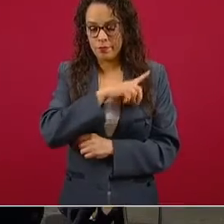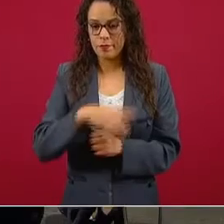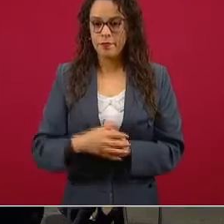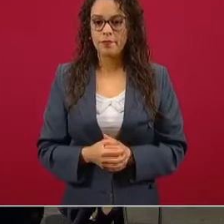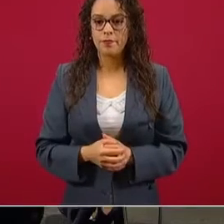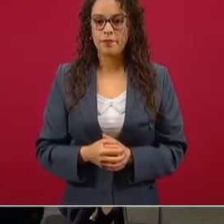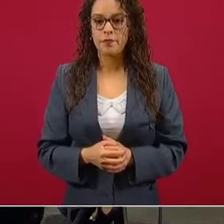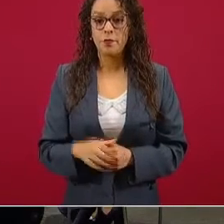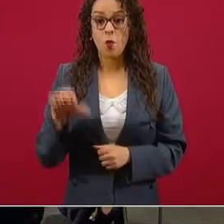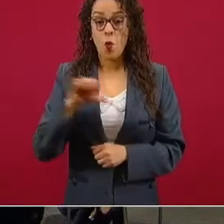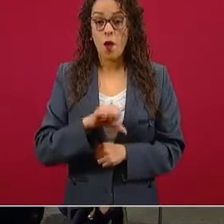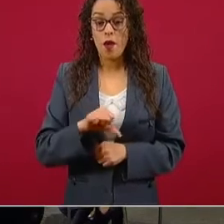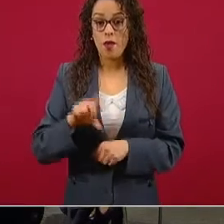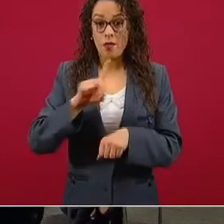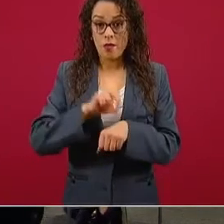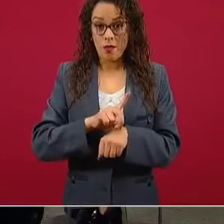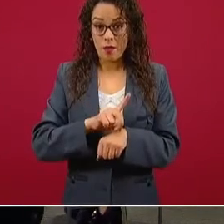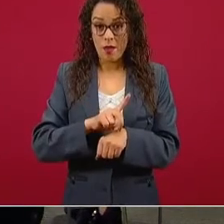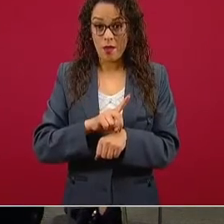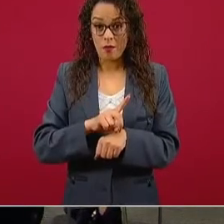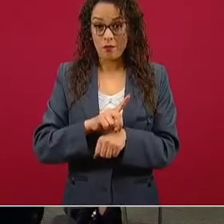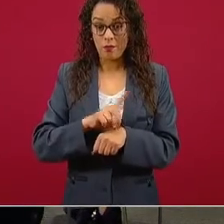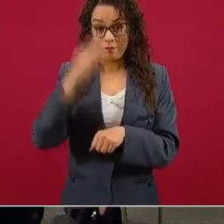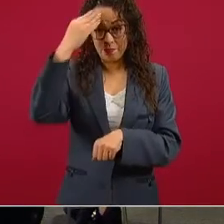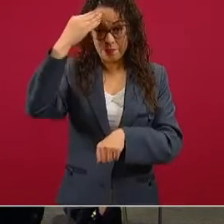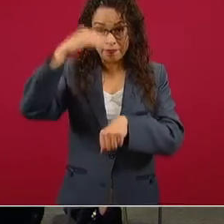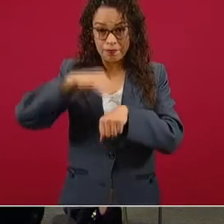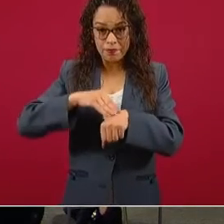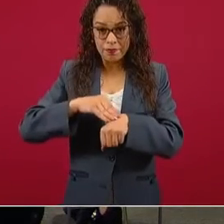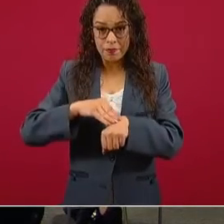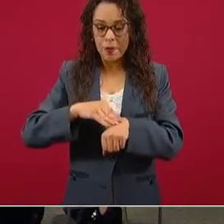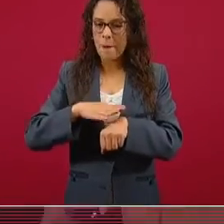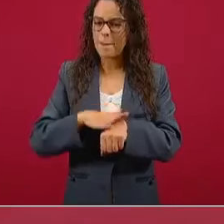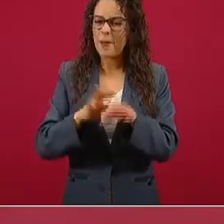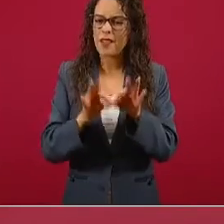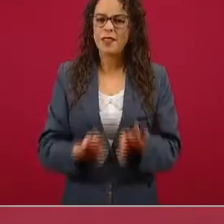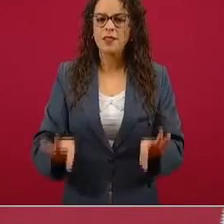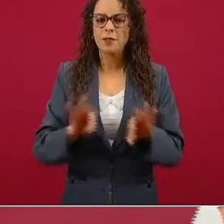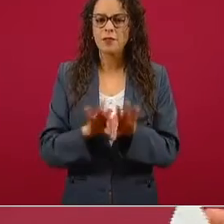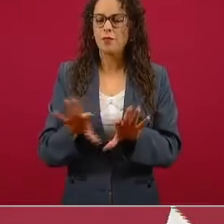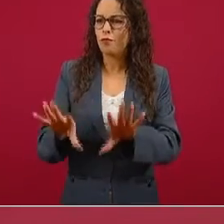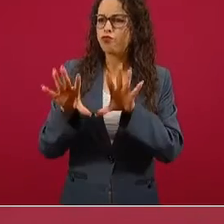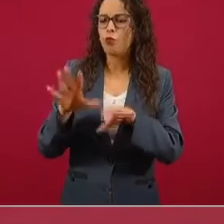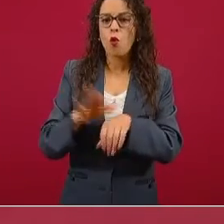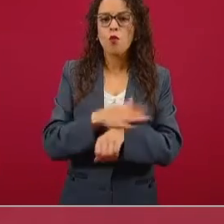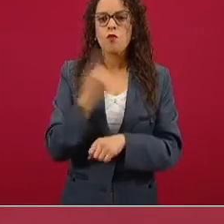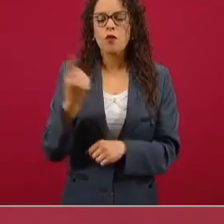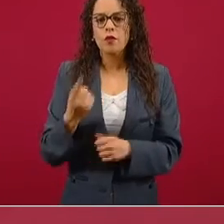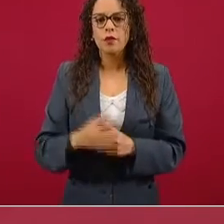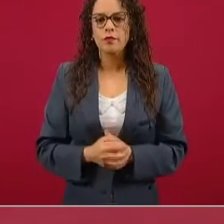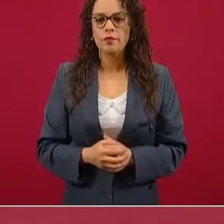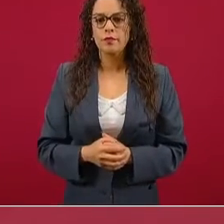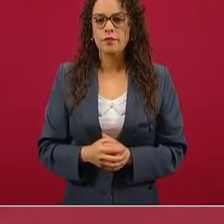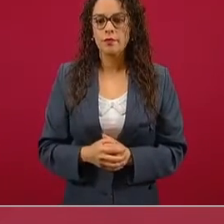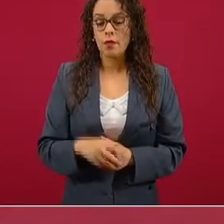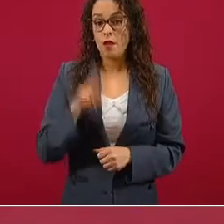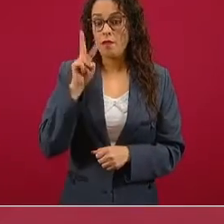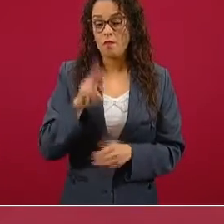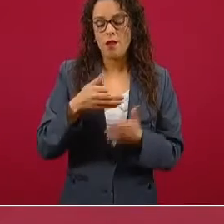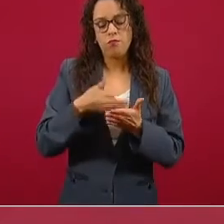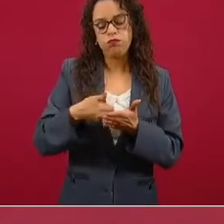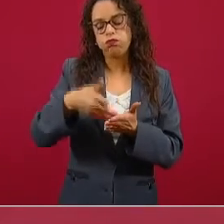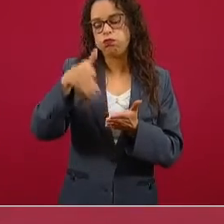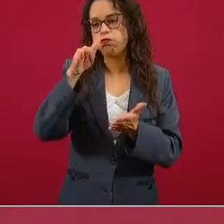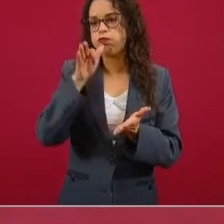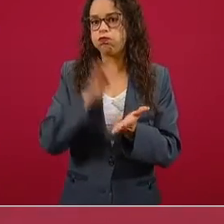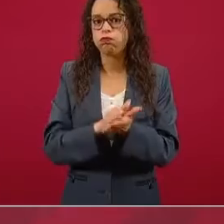Conmemorar este día cobra mayor relevancia porque es indiscutible la extraordinaria y valiente labor de los